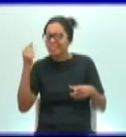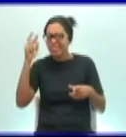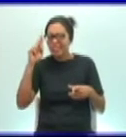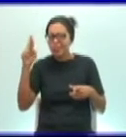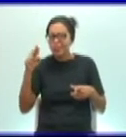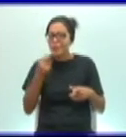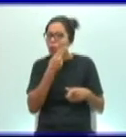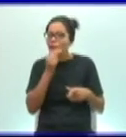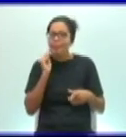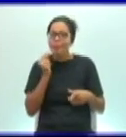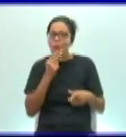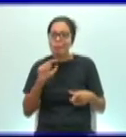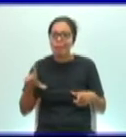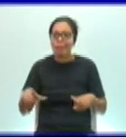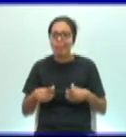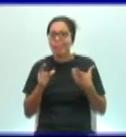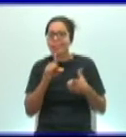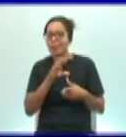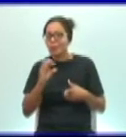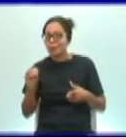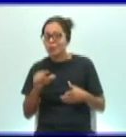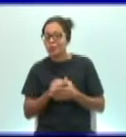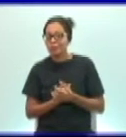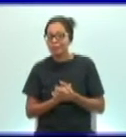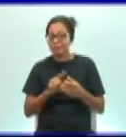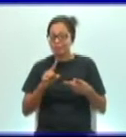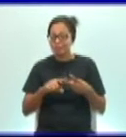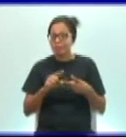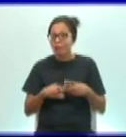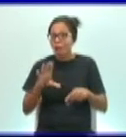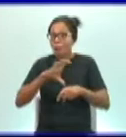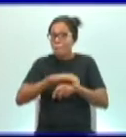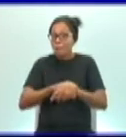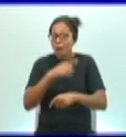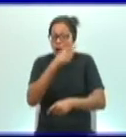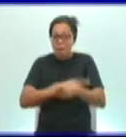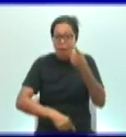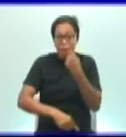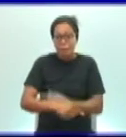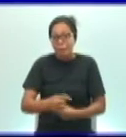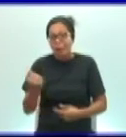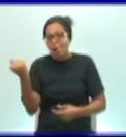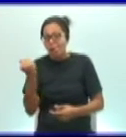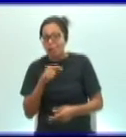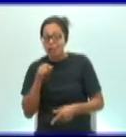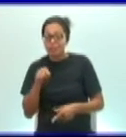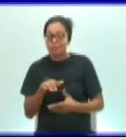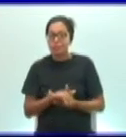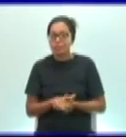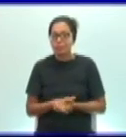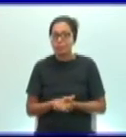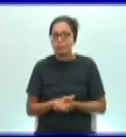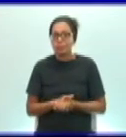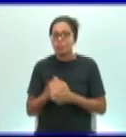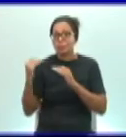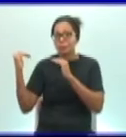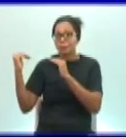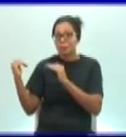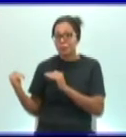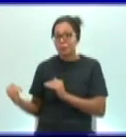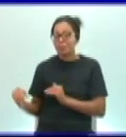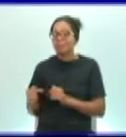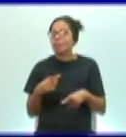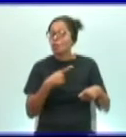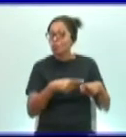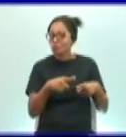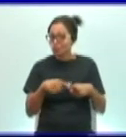hospital Saturnino Lora, fue hecho prisionero, torturado y asesinado ese día. Ese es Abel Santamaría. Son elementos